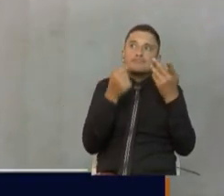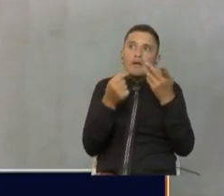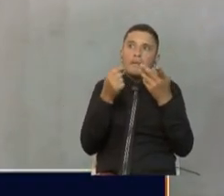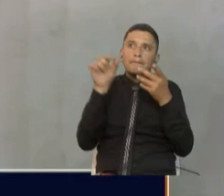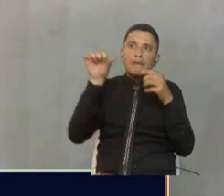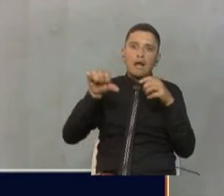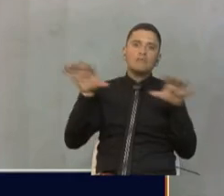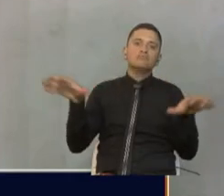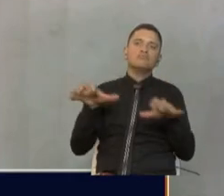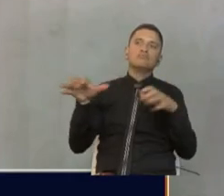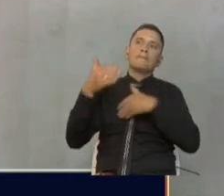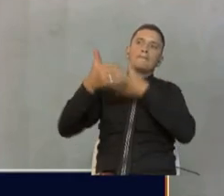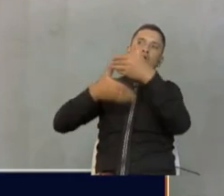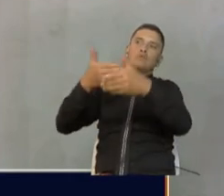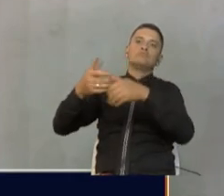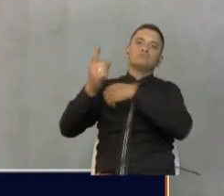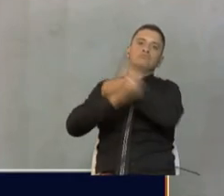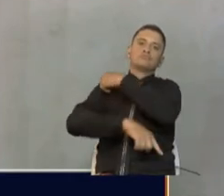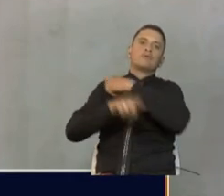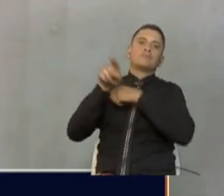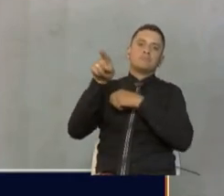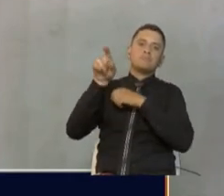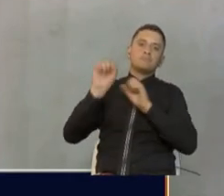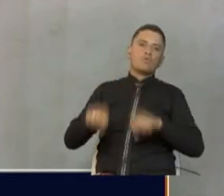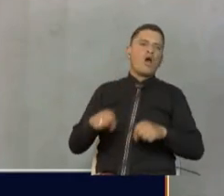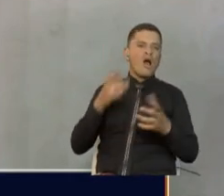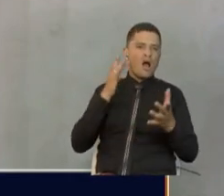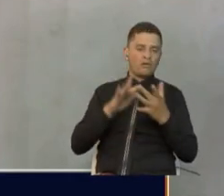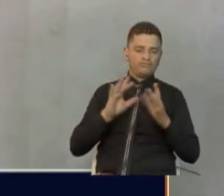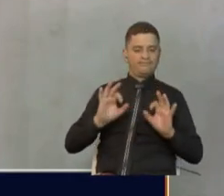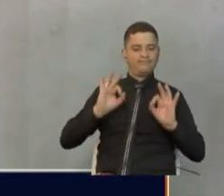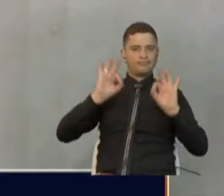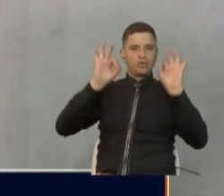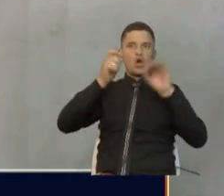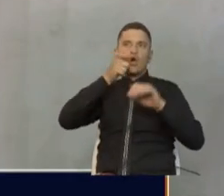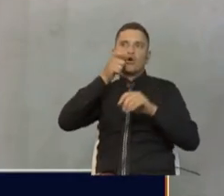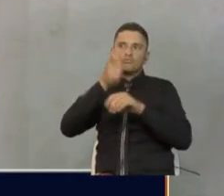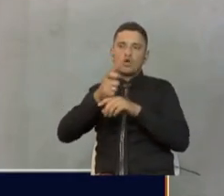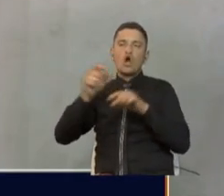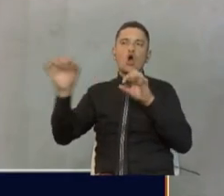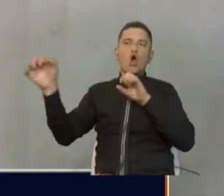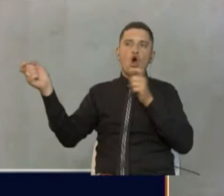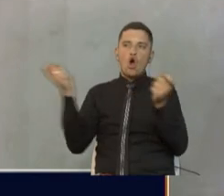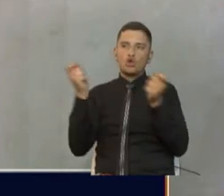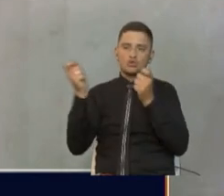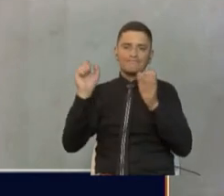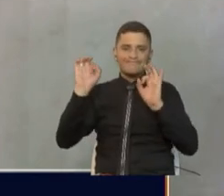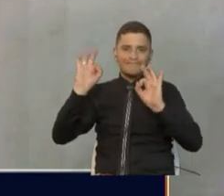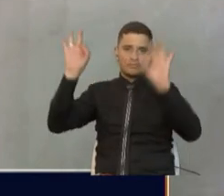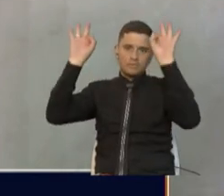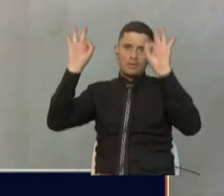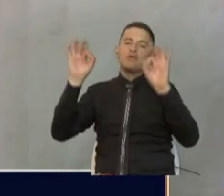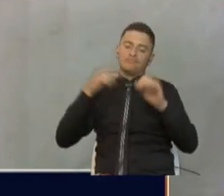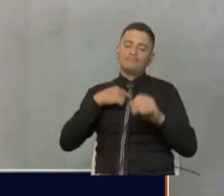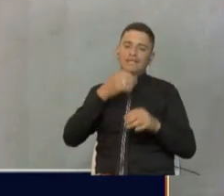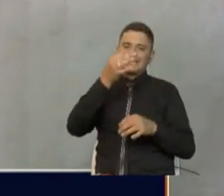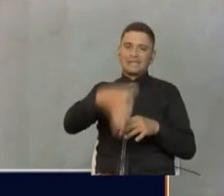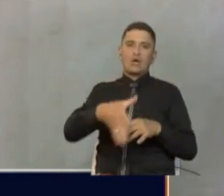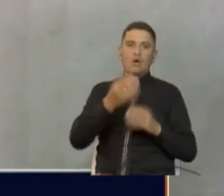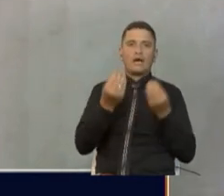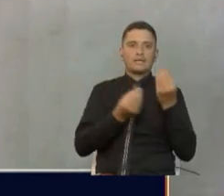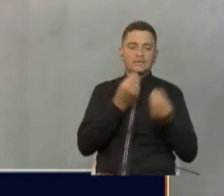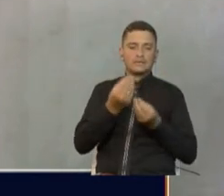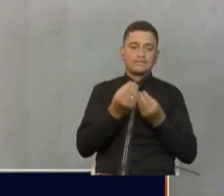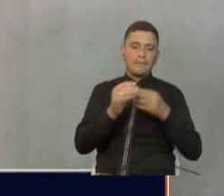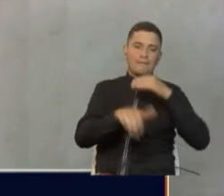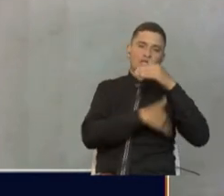actuar en lo que tiene que ver con un verdadero control desde la superintendencia y lo vamos a hacer. En la mesa de trabajo con el Ministerio